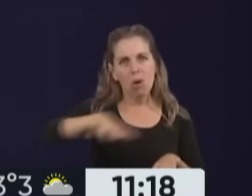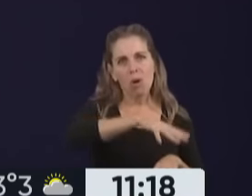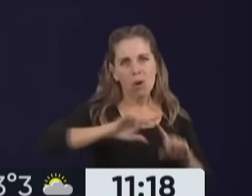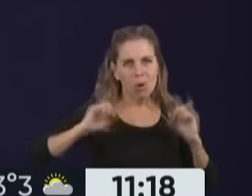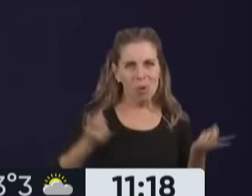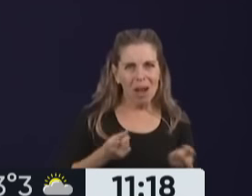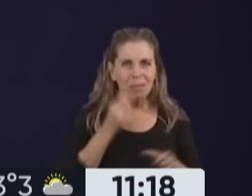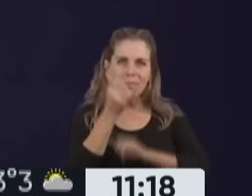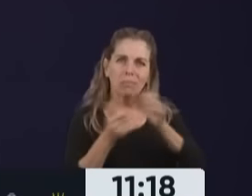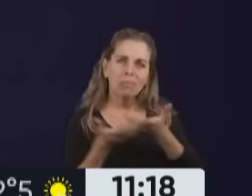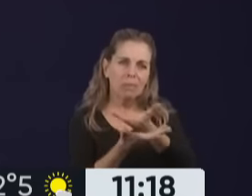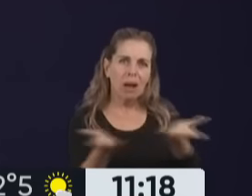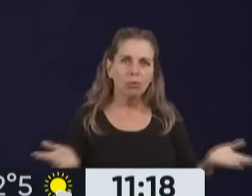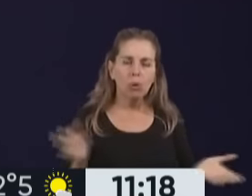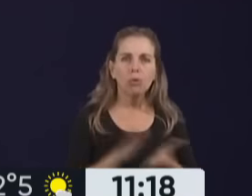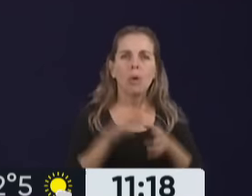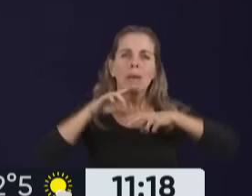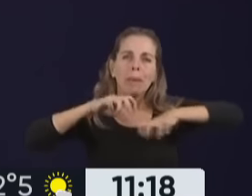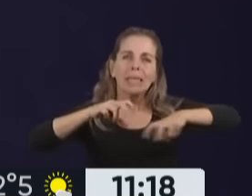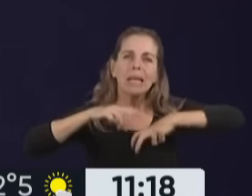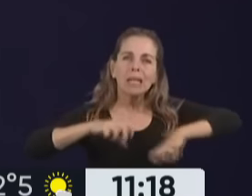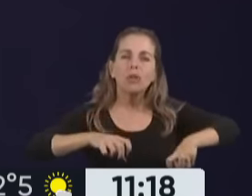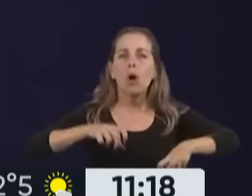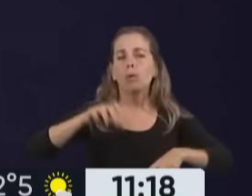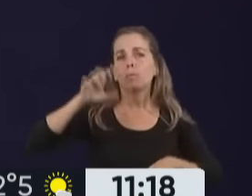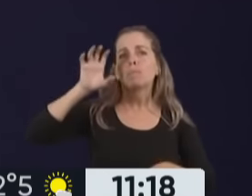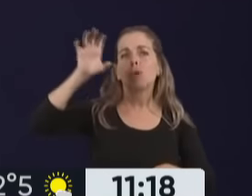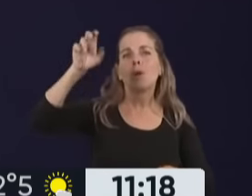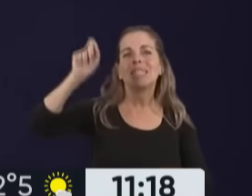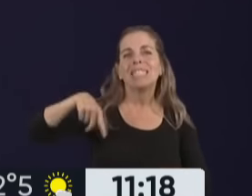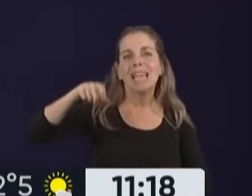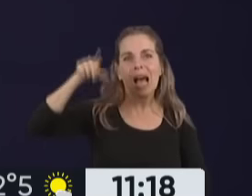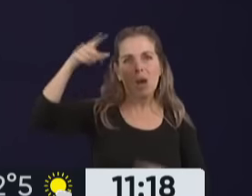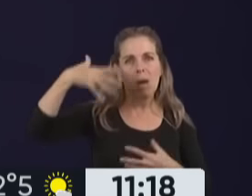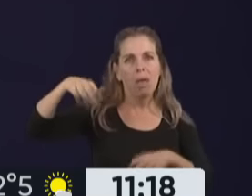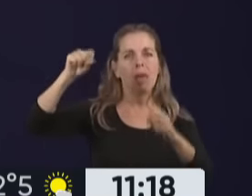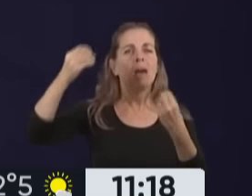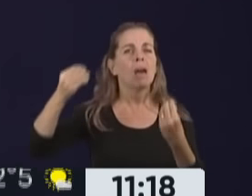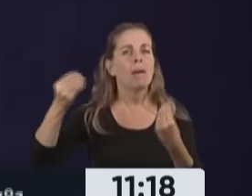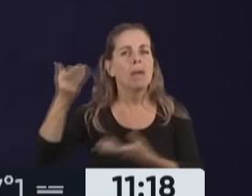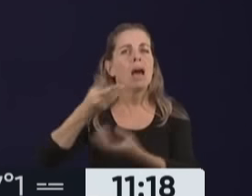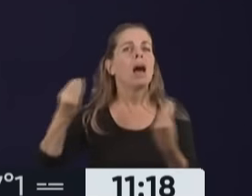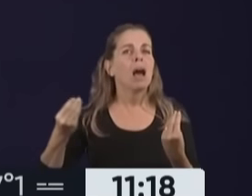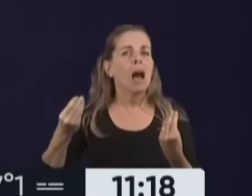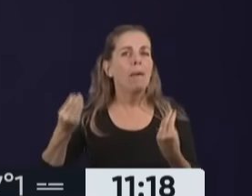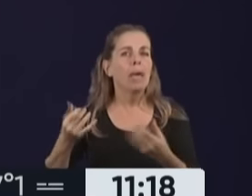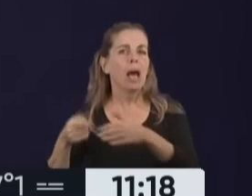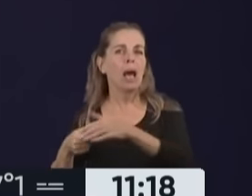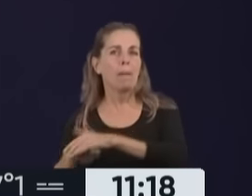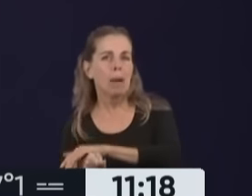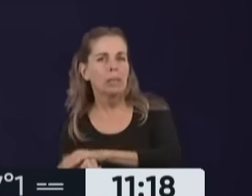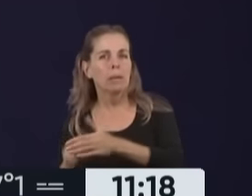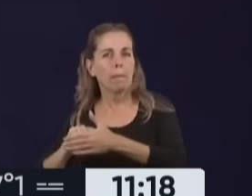contó a ustedes sobre la investigación que se había llevado a cabo, donde había intercambio y extorsiones hasta